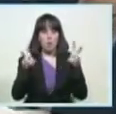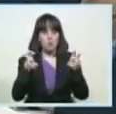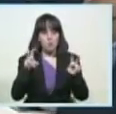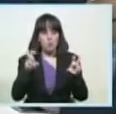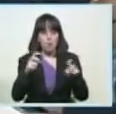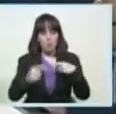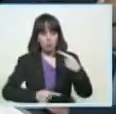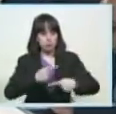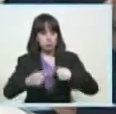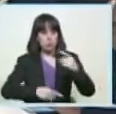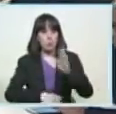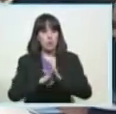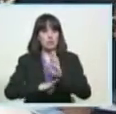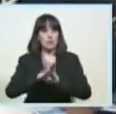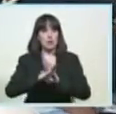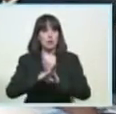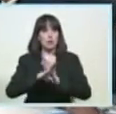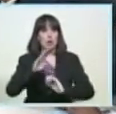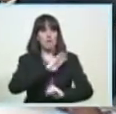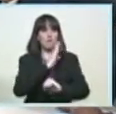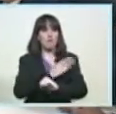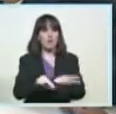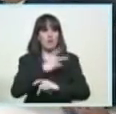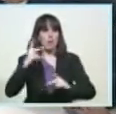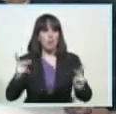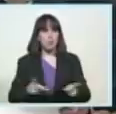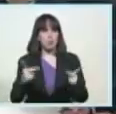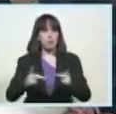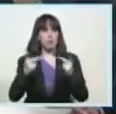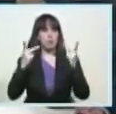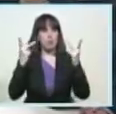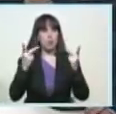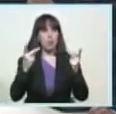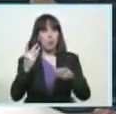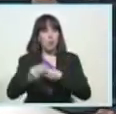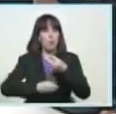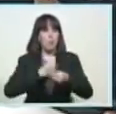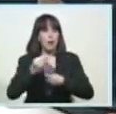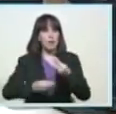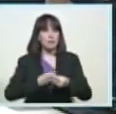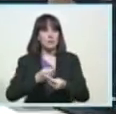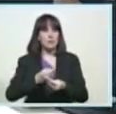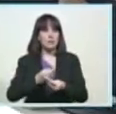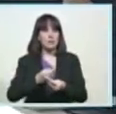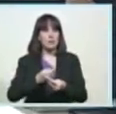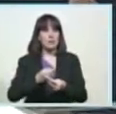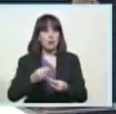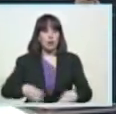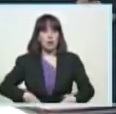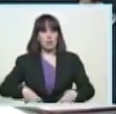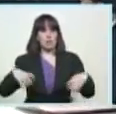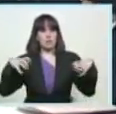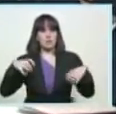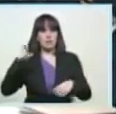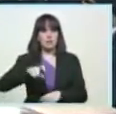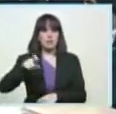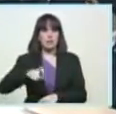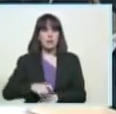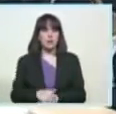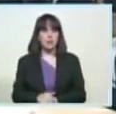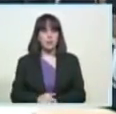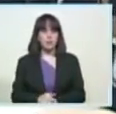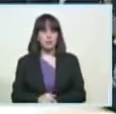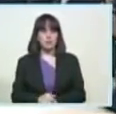para el desarrollo de las fuerzas productivas del país para la creación de riqueza que necesitamos estoy seguro va a surgir de